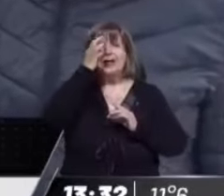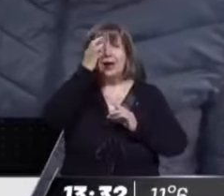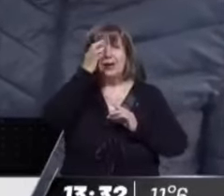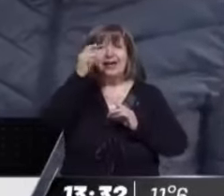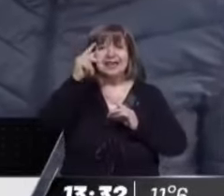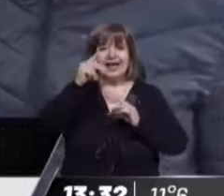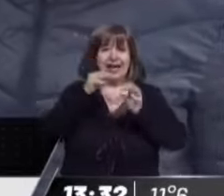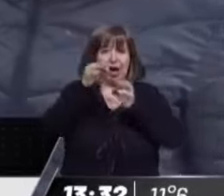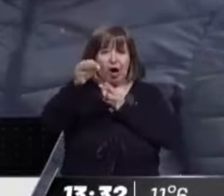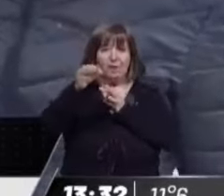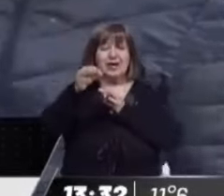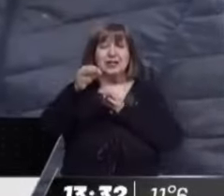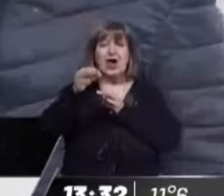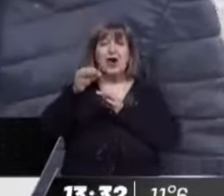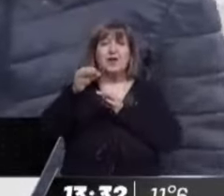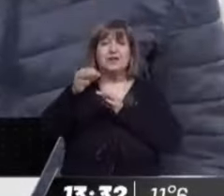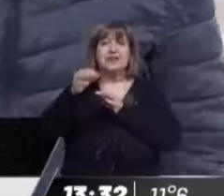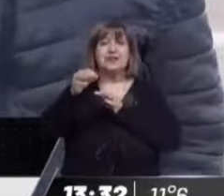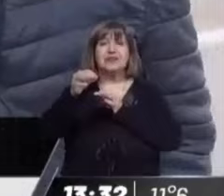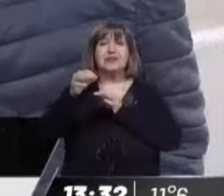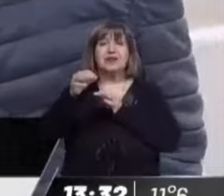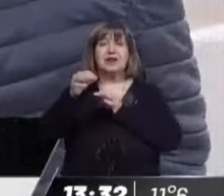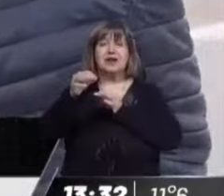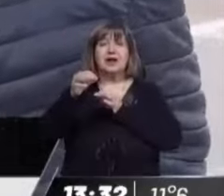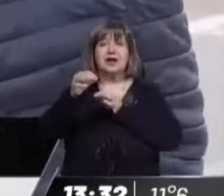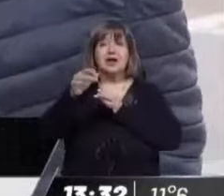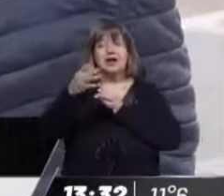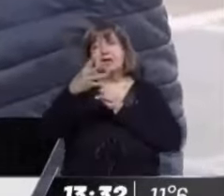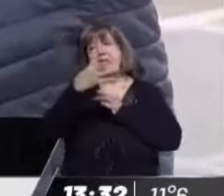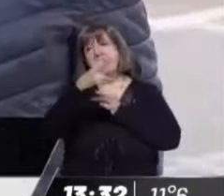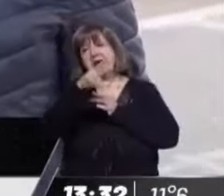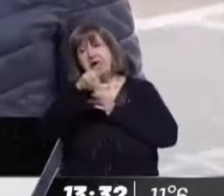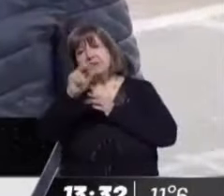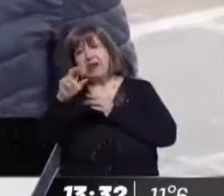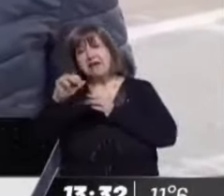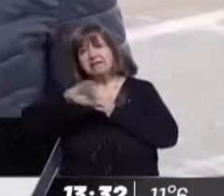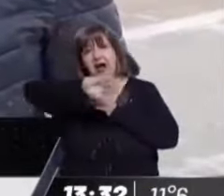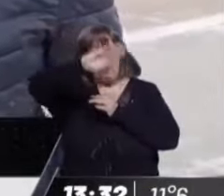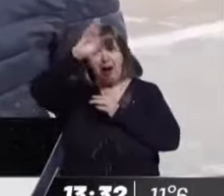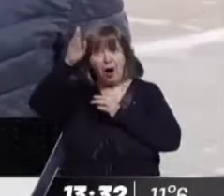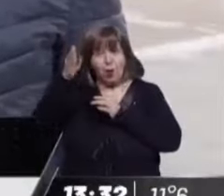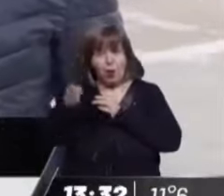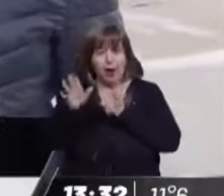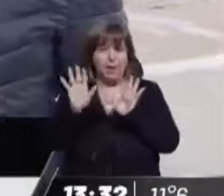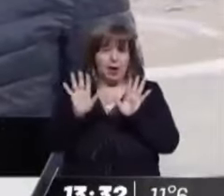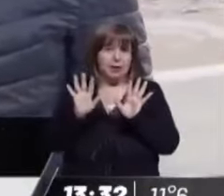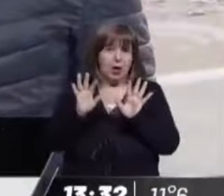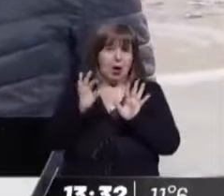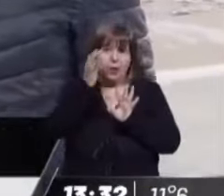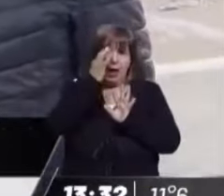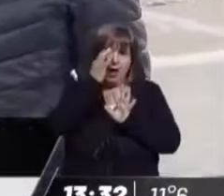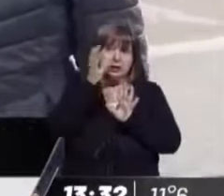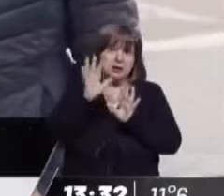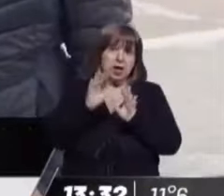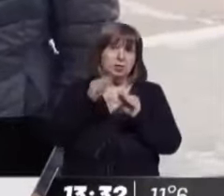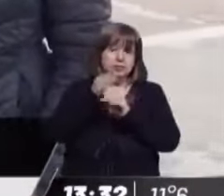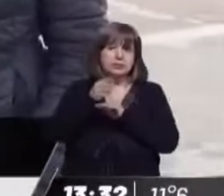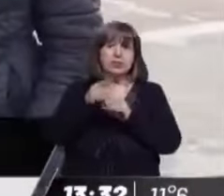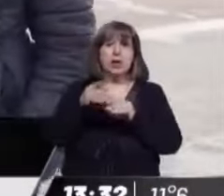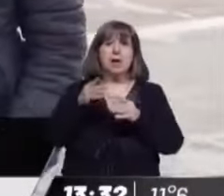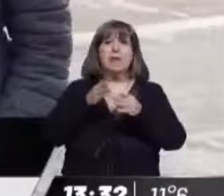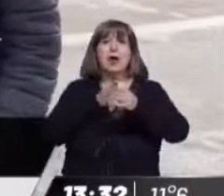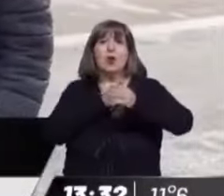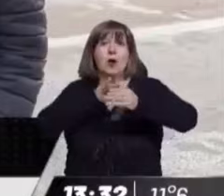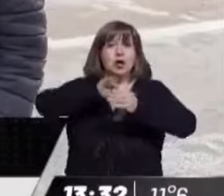sedita no sale 30 40 de las Cuevas promedio bueno 20 km de Puente linca estamos cerca Lo que pasa que de la curva del tiempo para